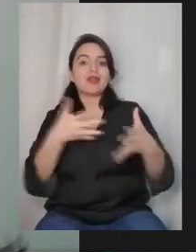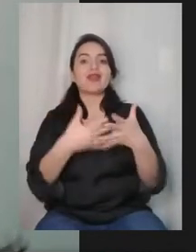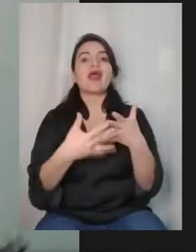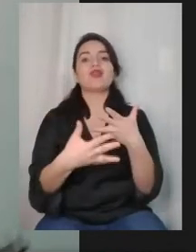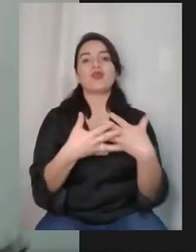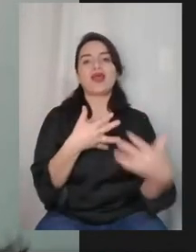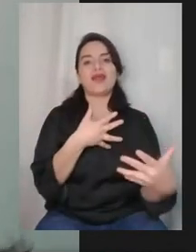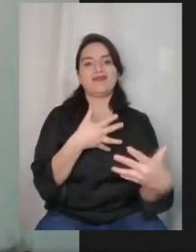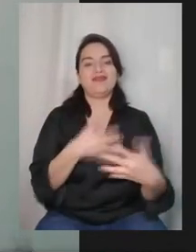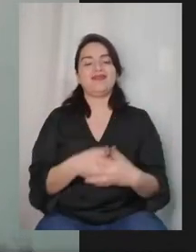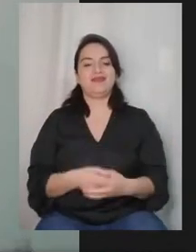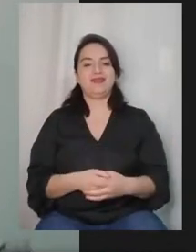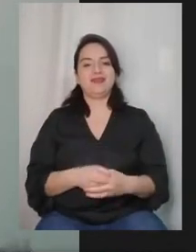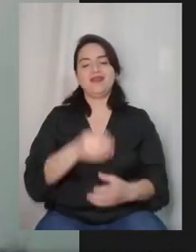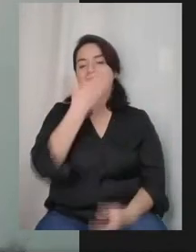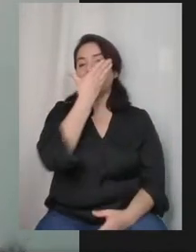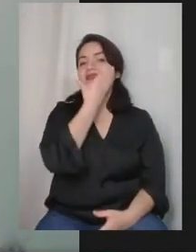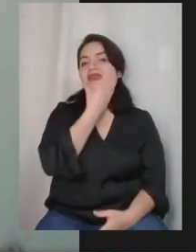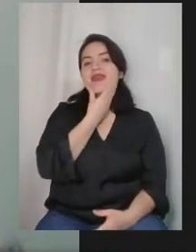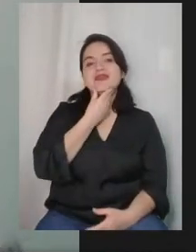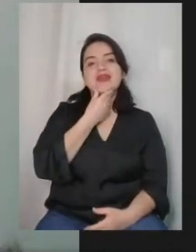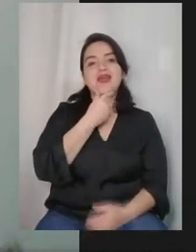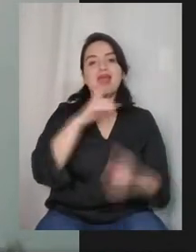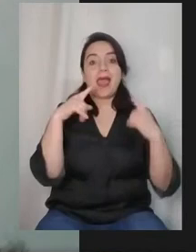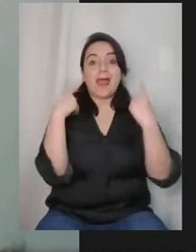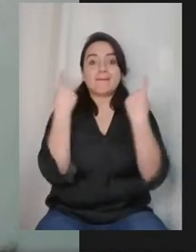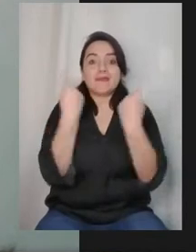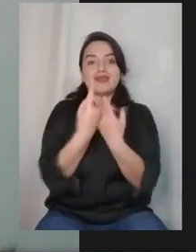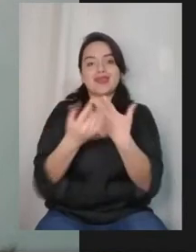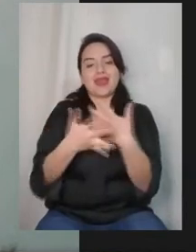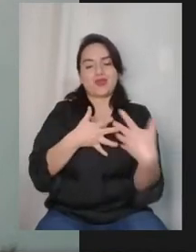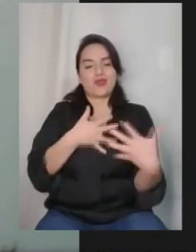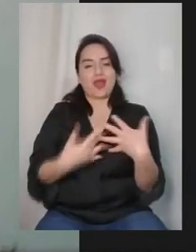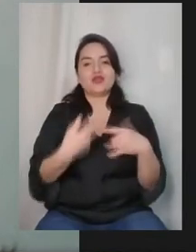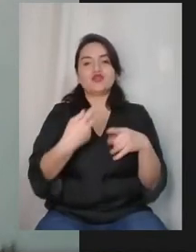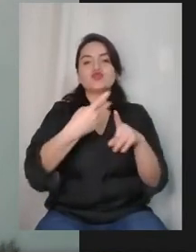las bellezas y ambientes naturales y sus ecosistemas.